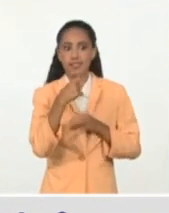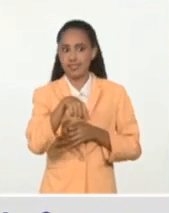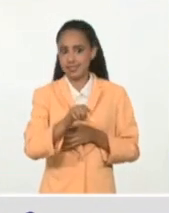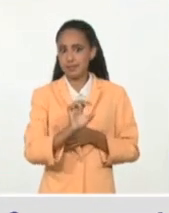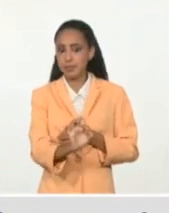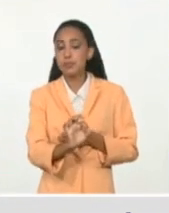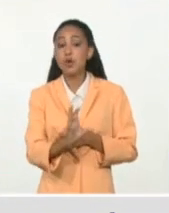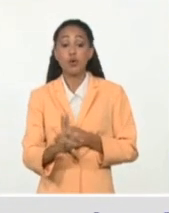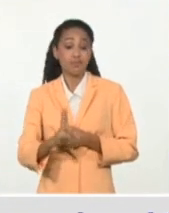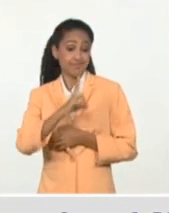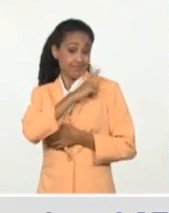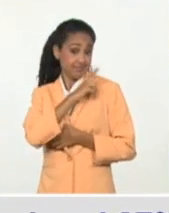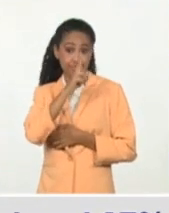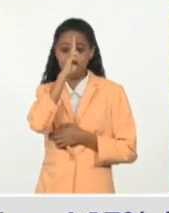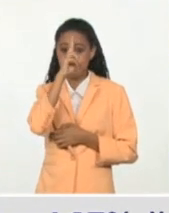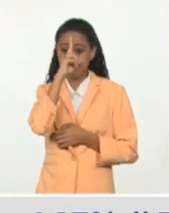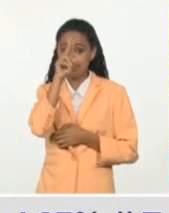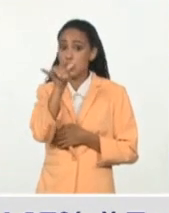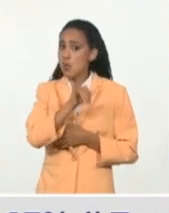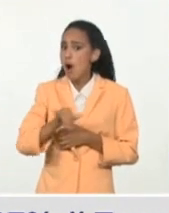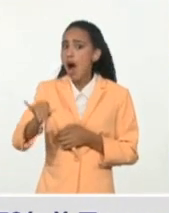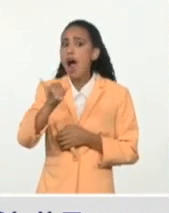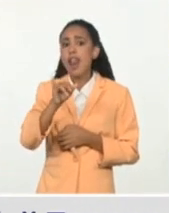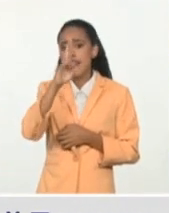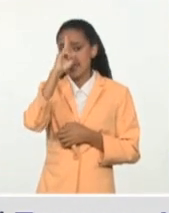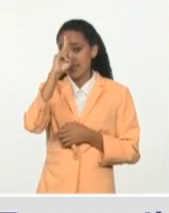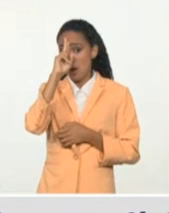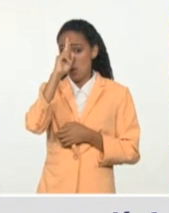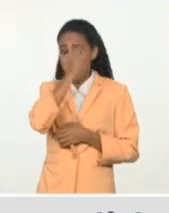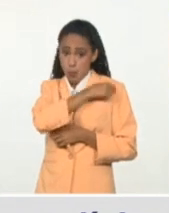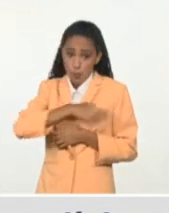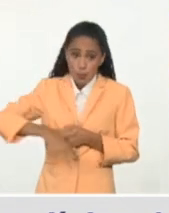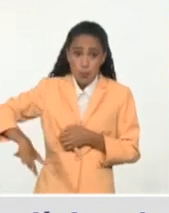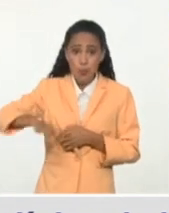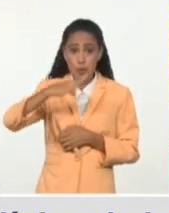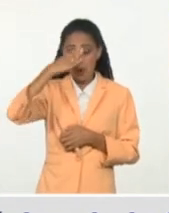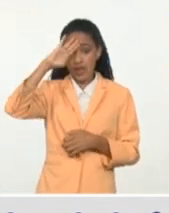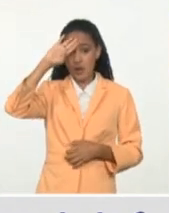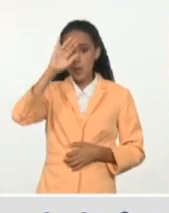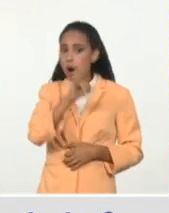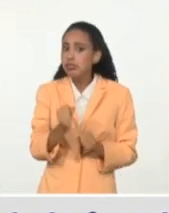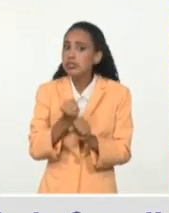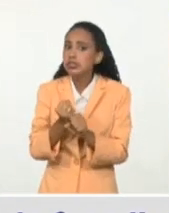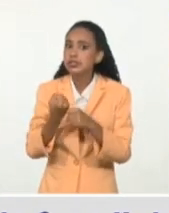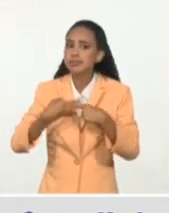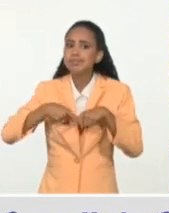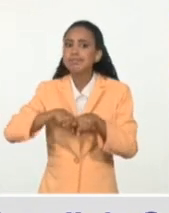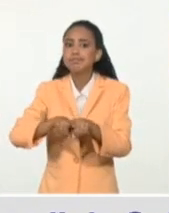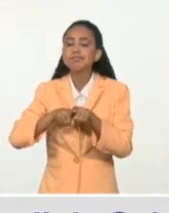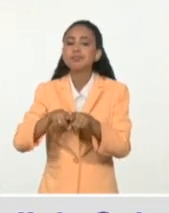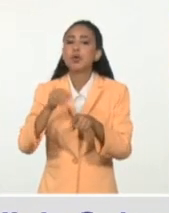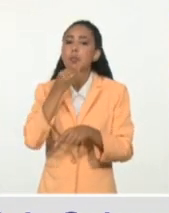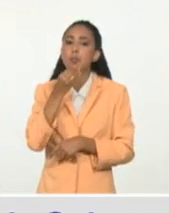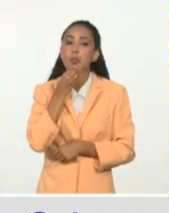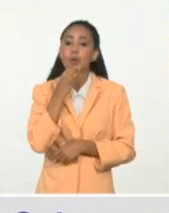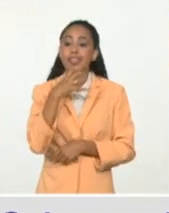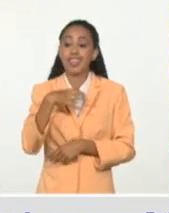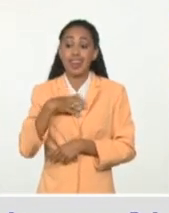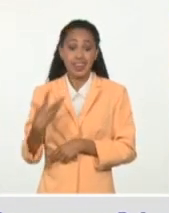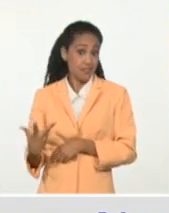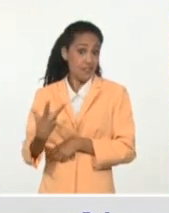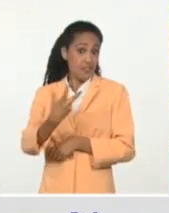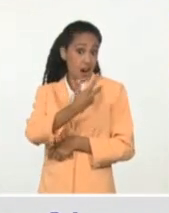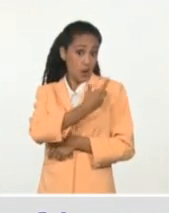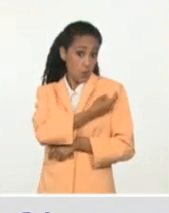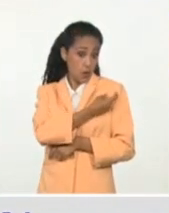autoridades sanitarias, el sistema de salud pública de Cuba, pues ha trabajado en conjunto para poder contar con este candidato vacunal